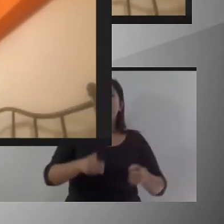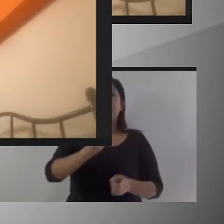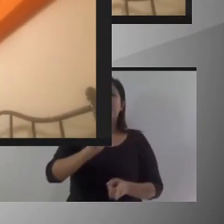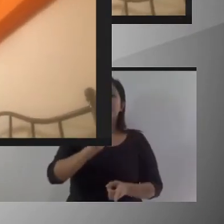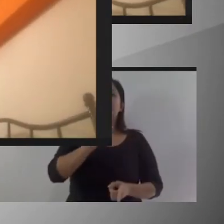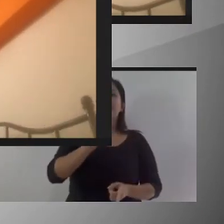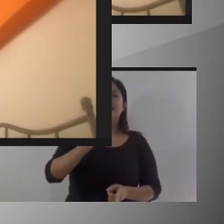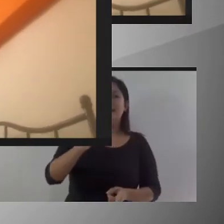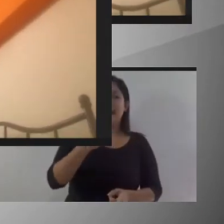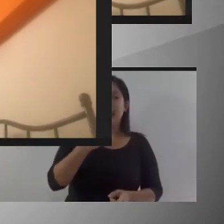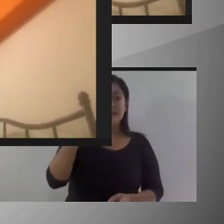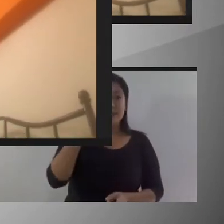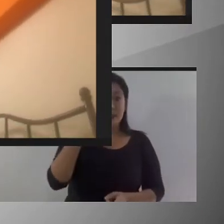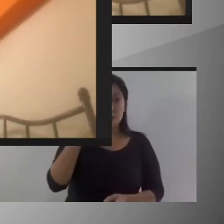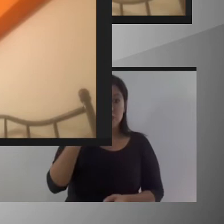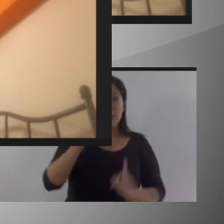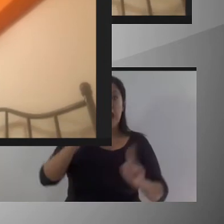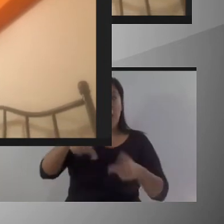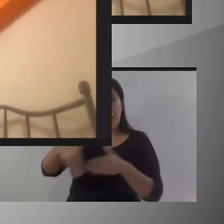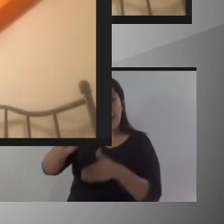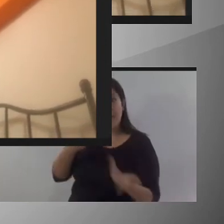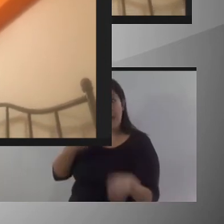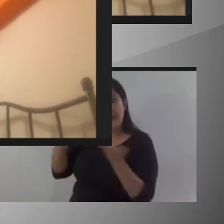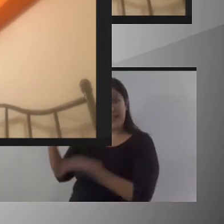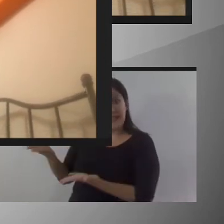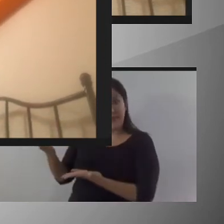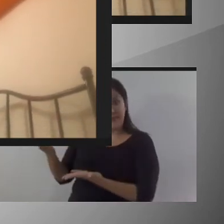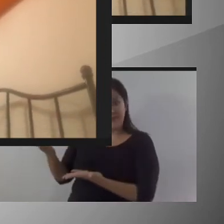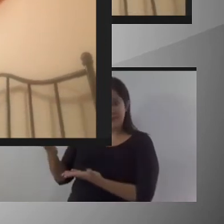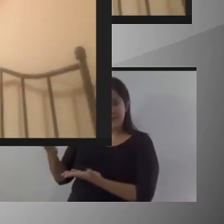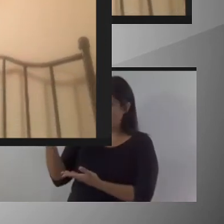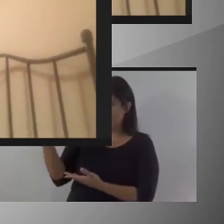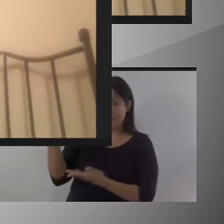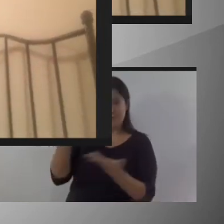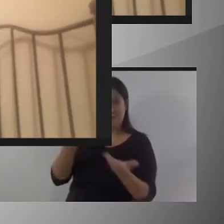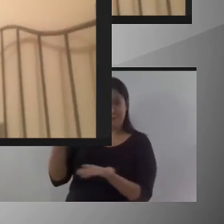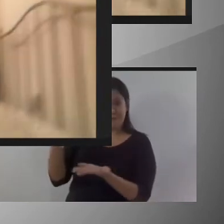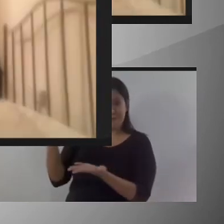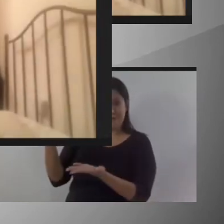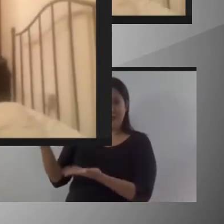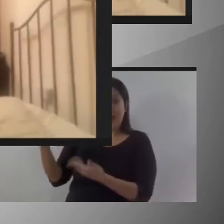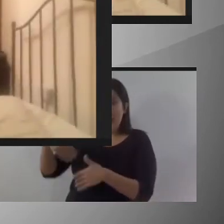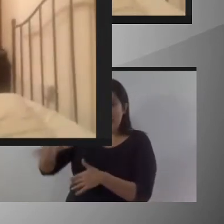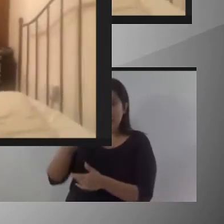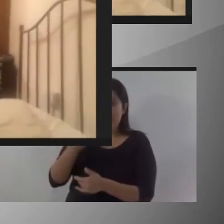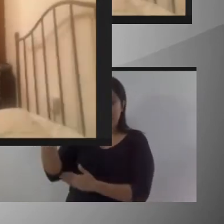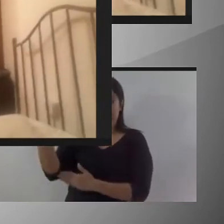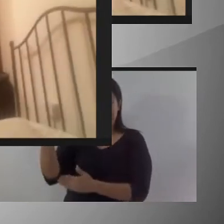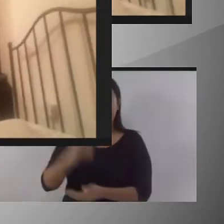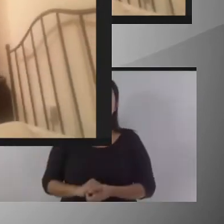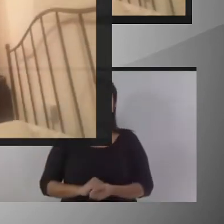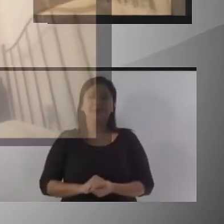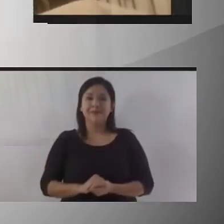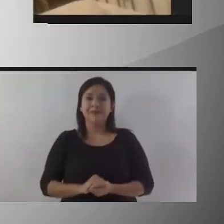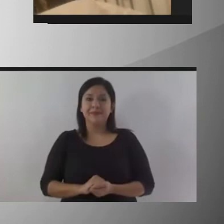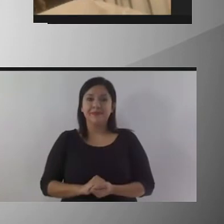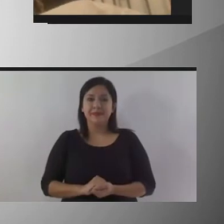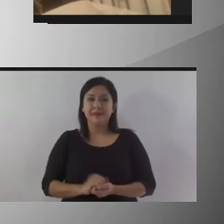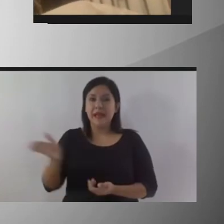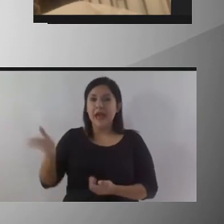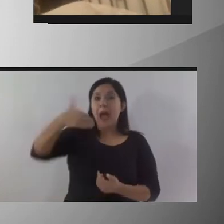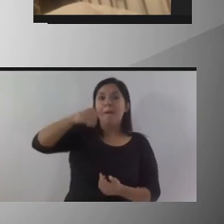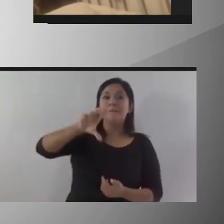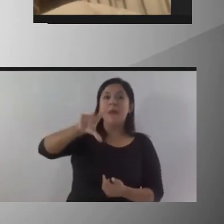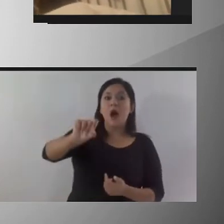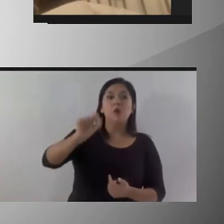ahora presento brevemente a los dos panelistas y ya pueden empezar a hablar. Mauro